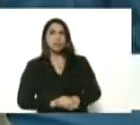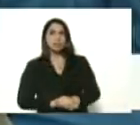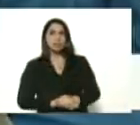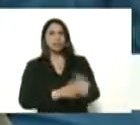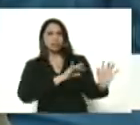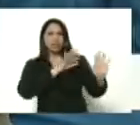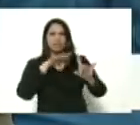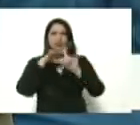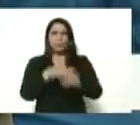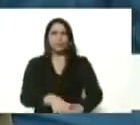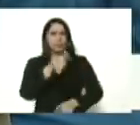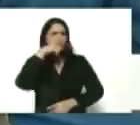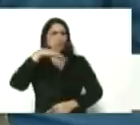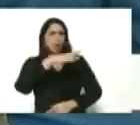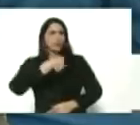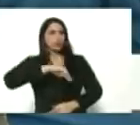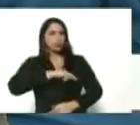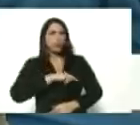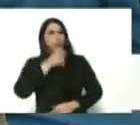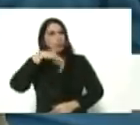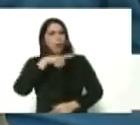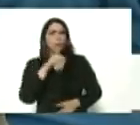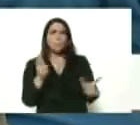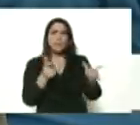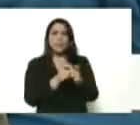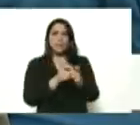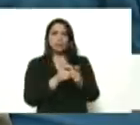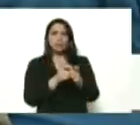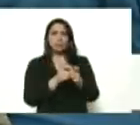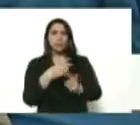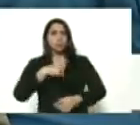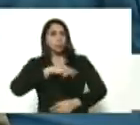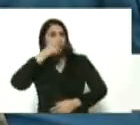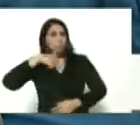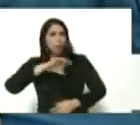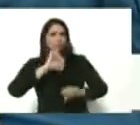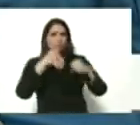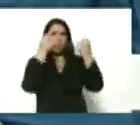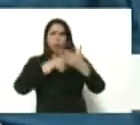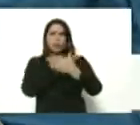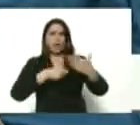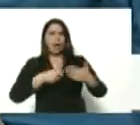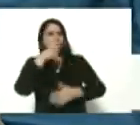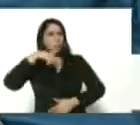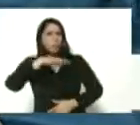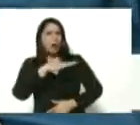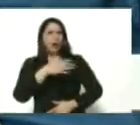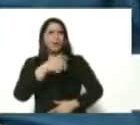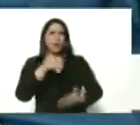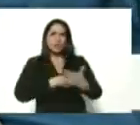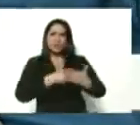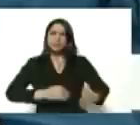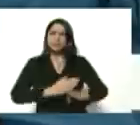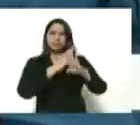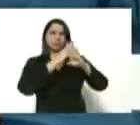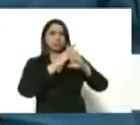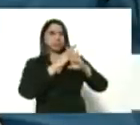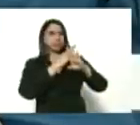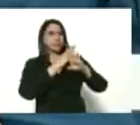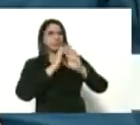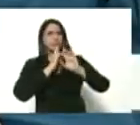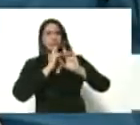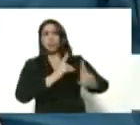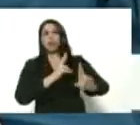con un pueblo porque es un pueblo pequeño, porque es un pueblo que está bloqueado, un pueblo que está sancionado. La